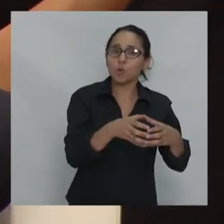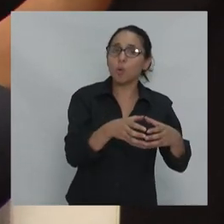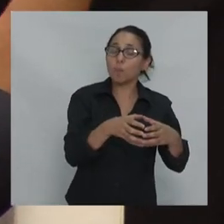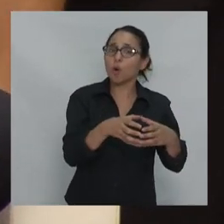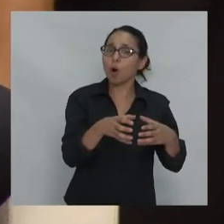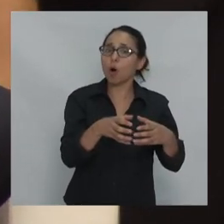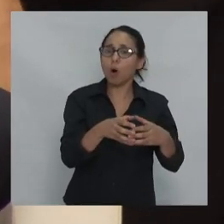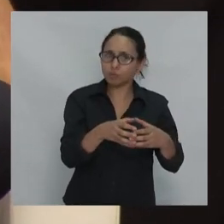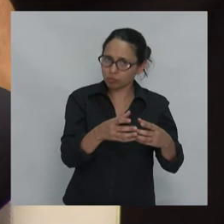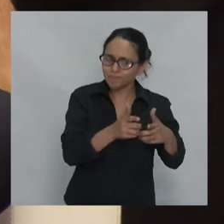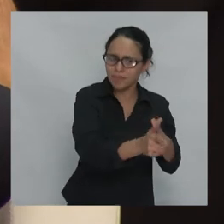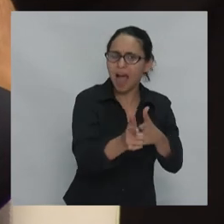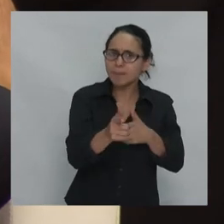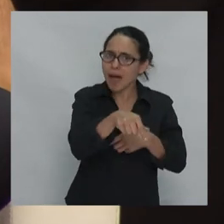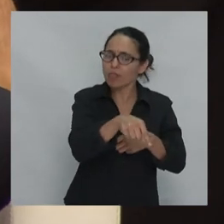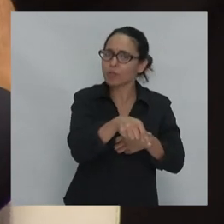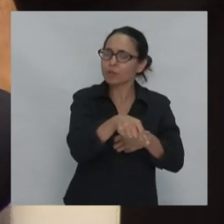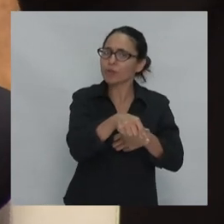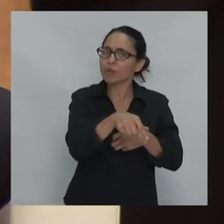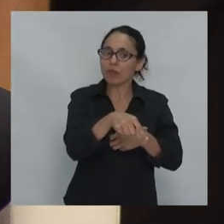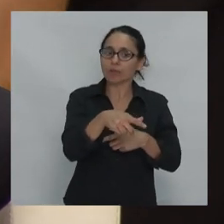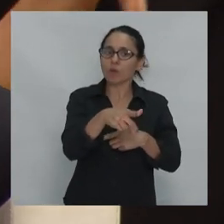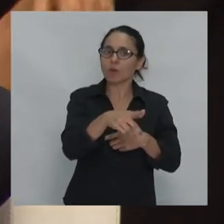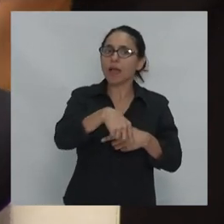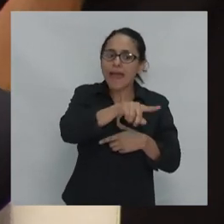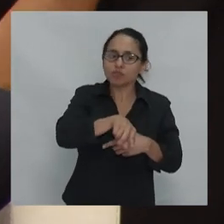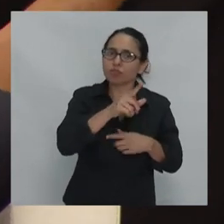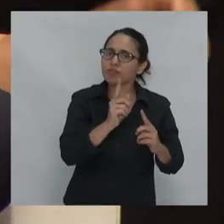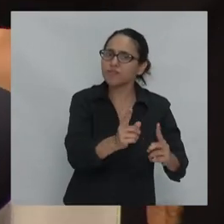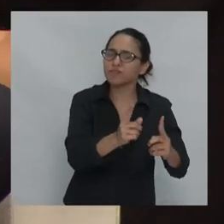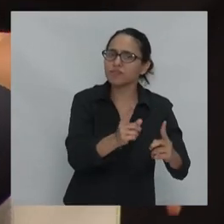armados sobrevivientes en Colombia, en los cuales